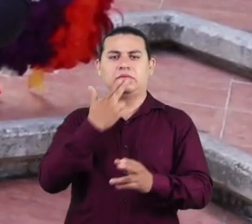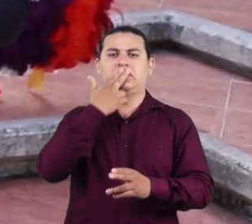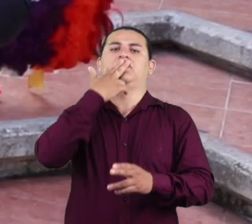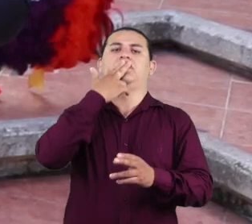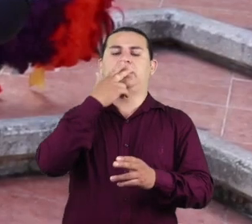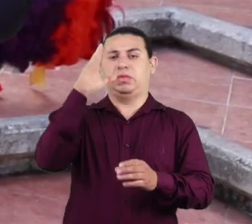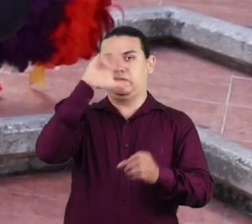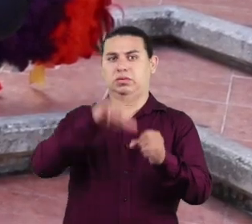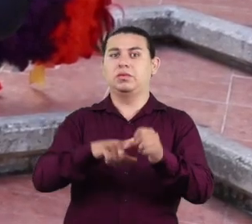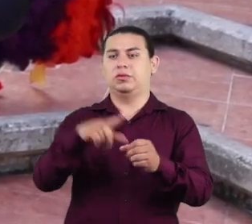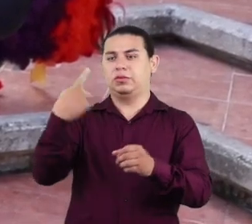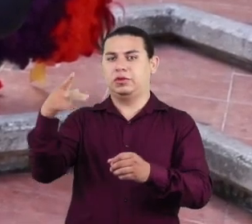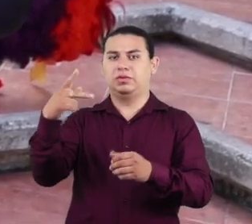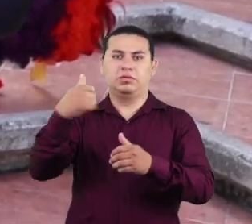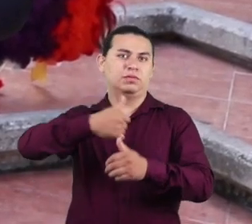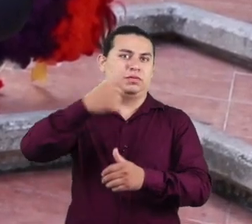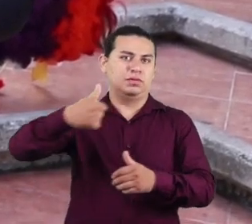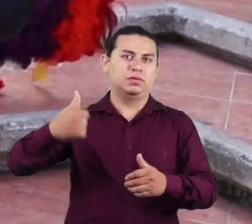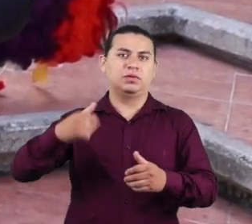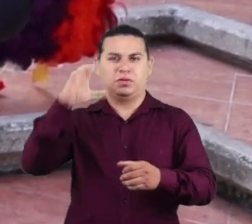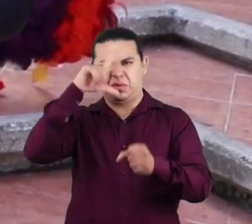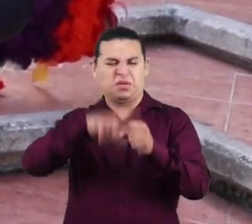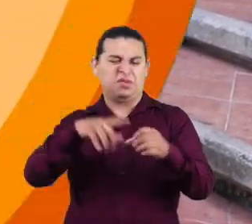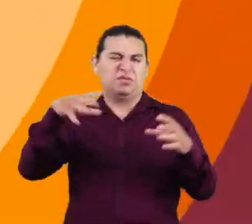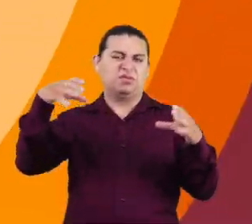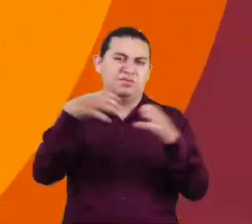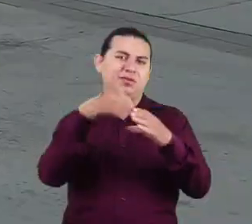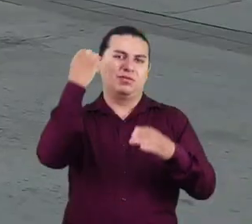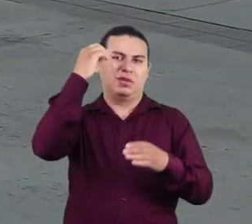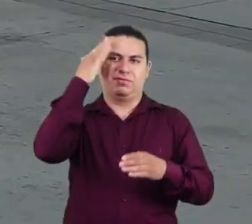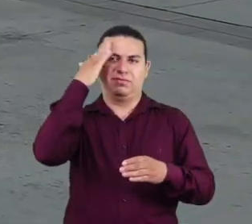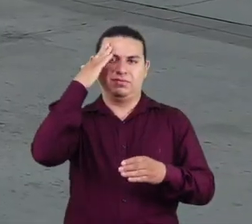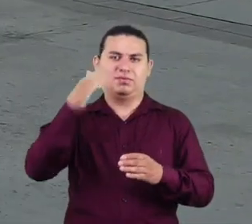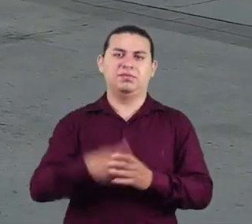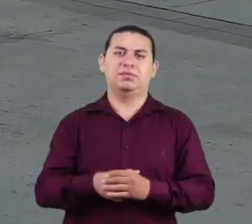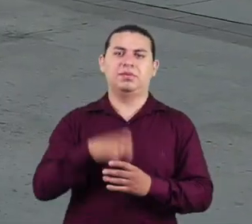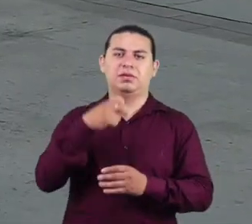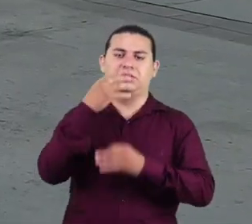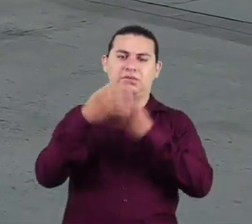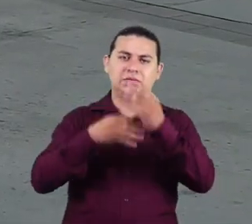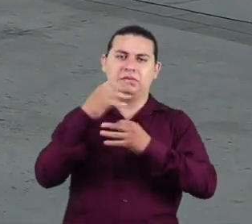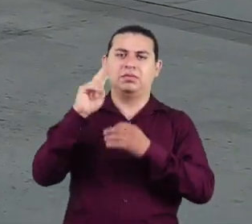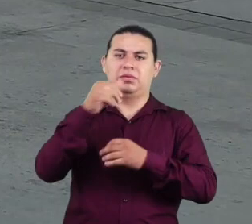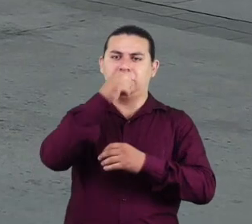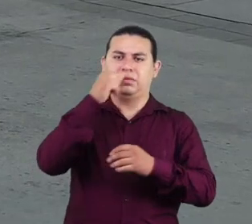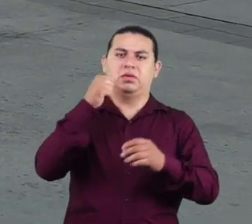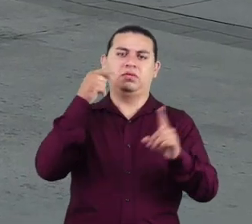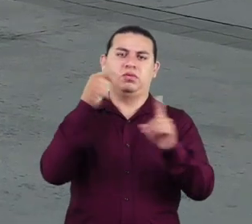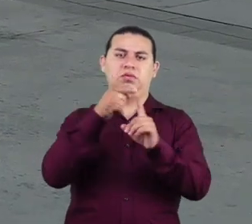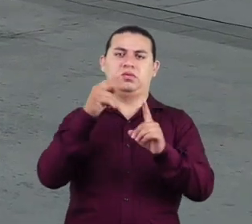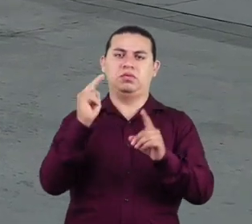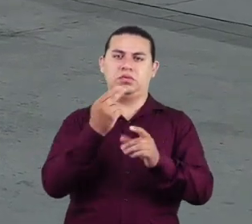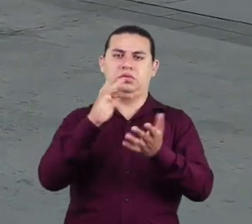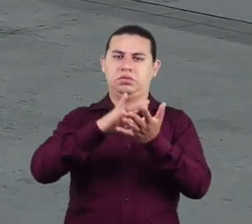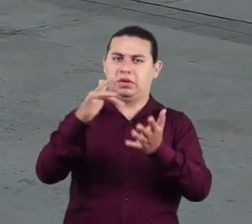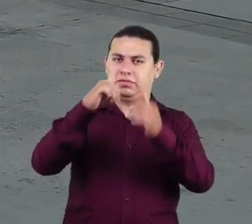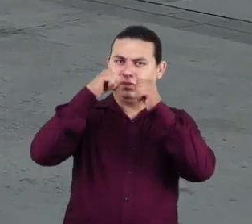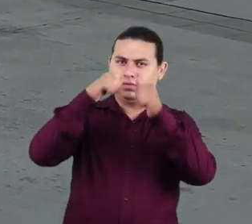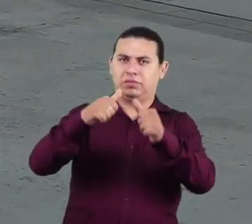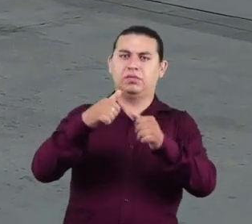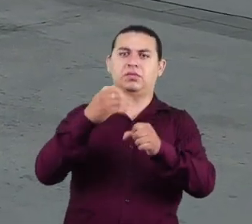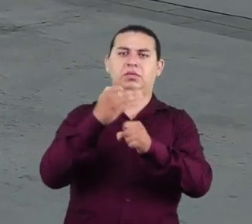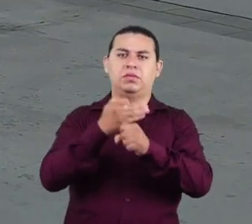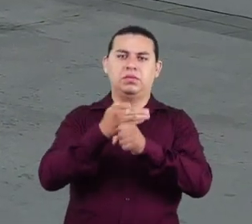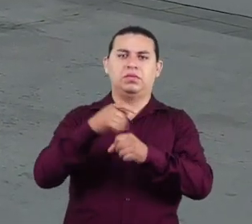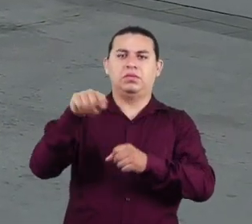y preservar lo que es su cultura, la cultura de Oaxaca sobre todo. Esto fue NotiWapo, noticias con enfoque universitario. Gracias